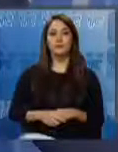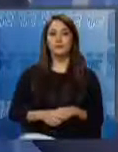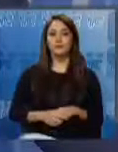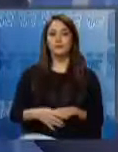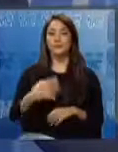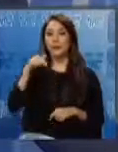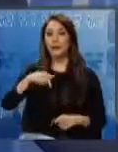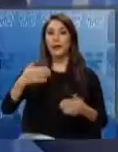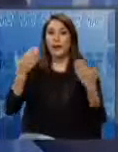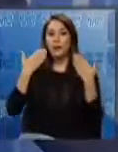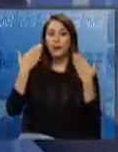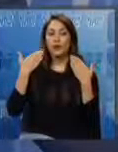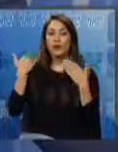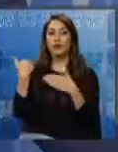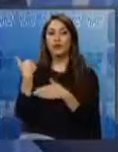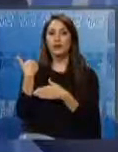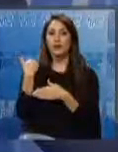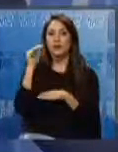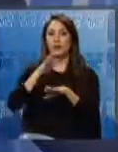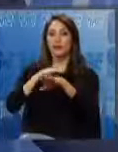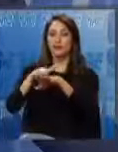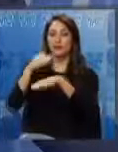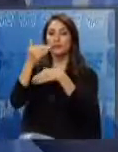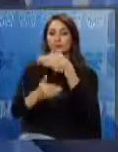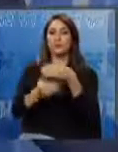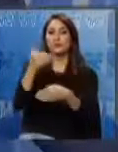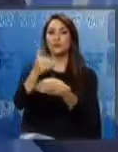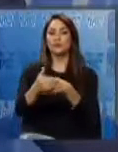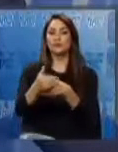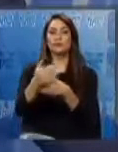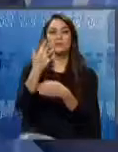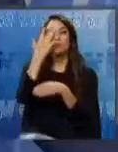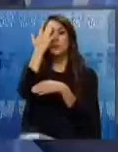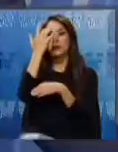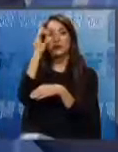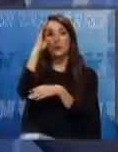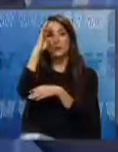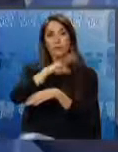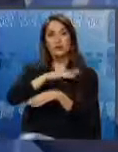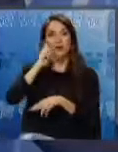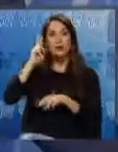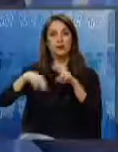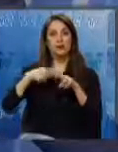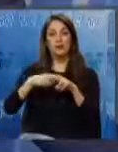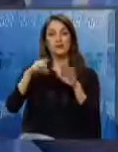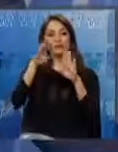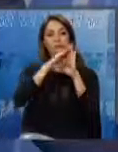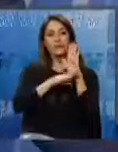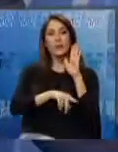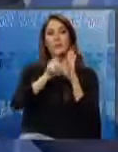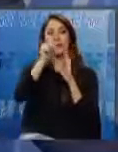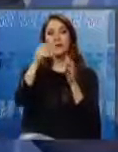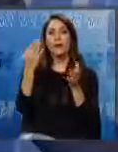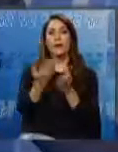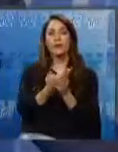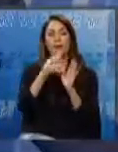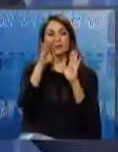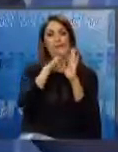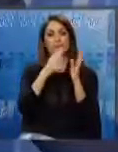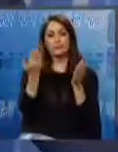Tan solo en Guayaquil, desde que se abrió la convocatoria al proceso de admisión, la Policía Nacional ha receptado más de 1000 carpetas de